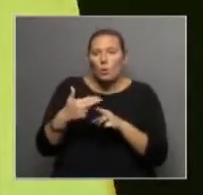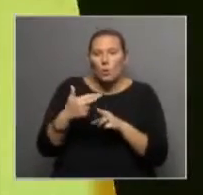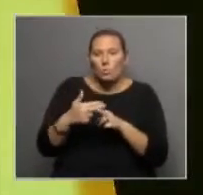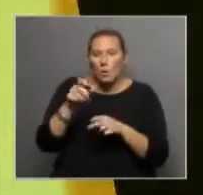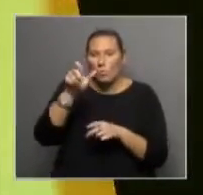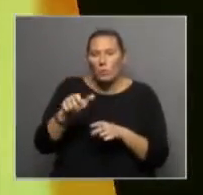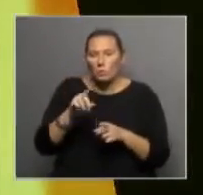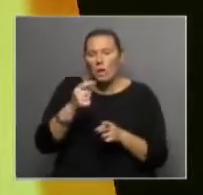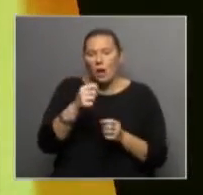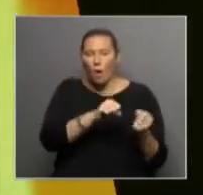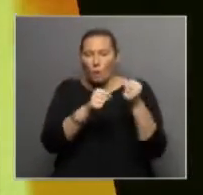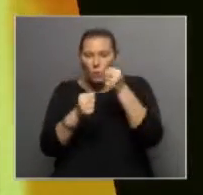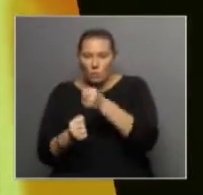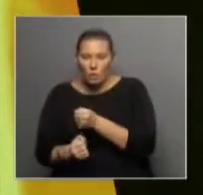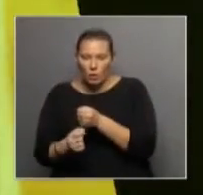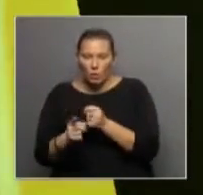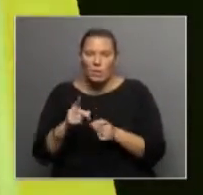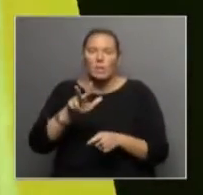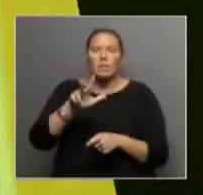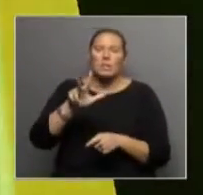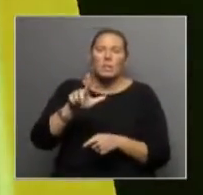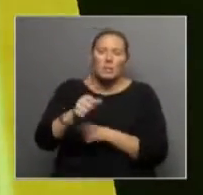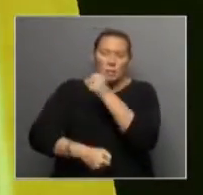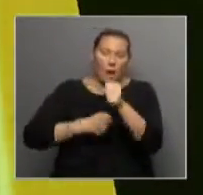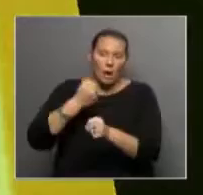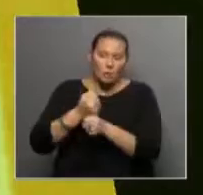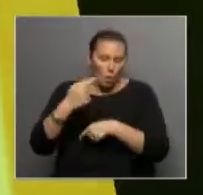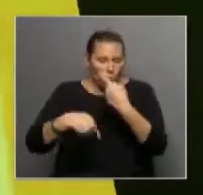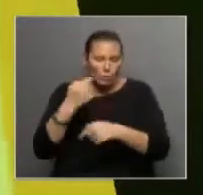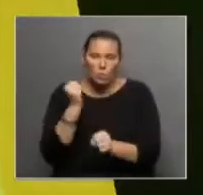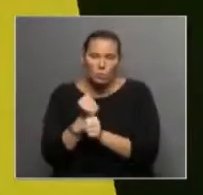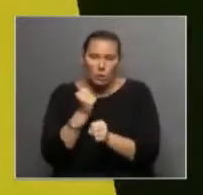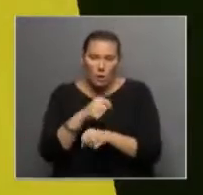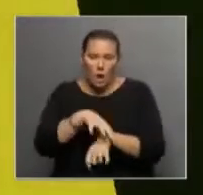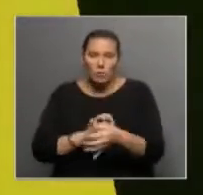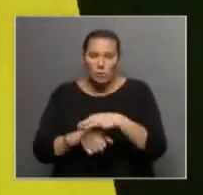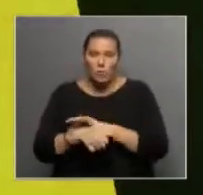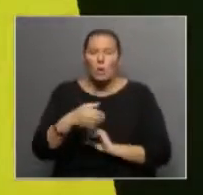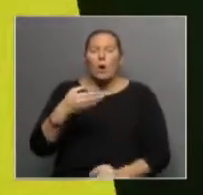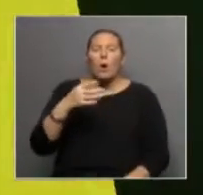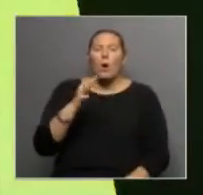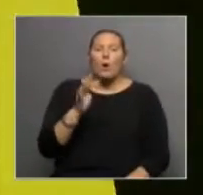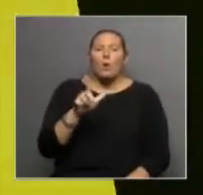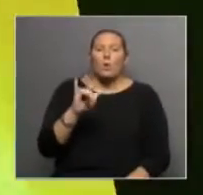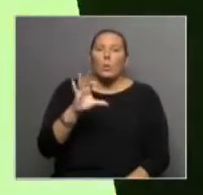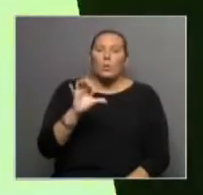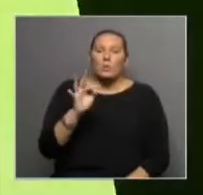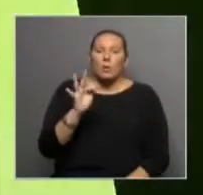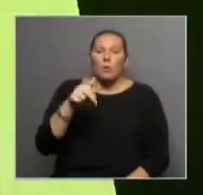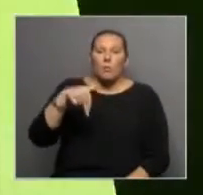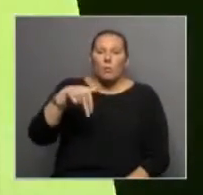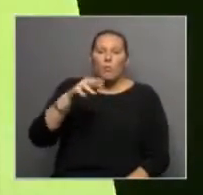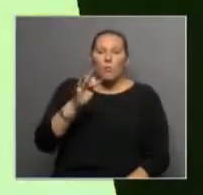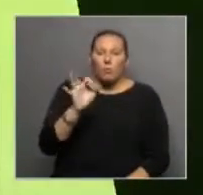su cofundador y miembro durante 37 años, hasta hace muy poquito, el antropólogo Luis Fondevrieder. El doctor